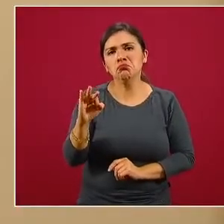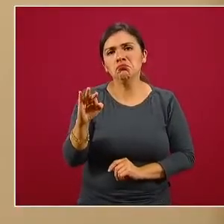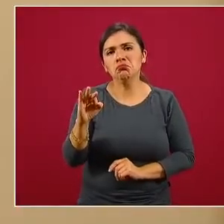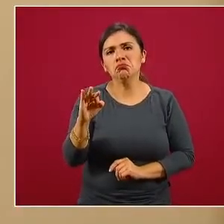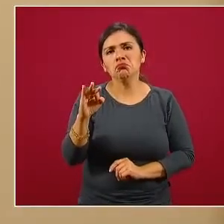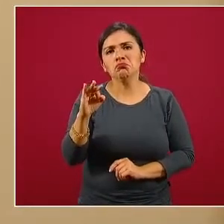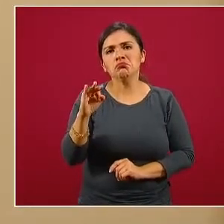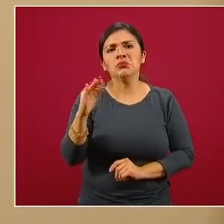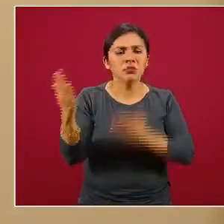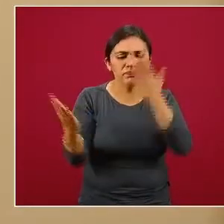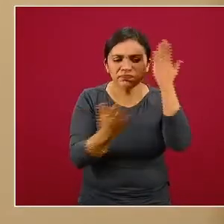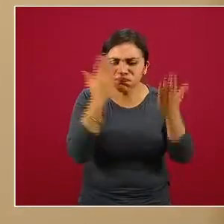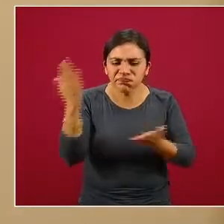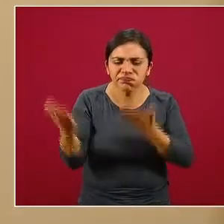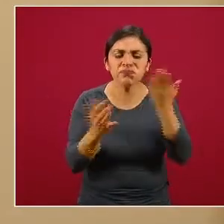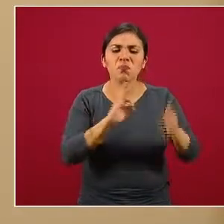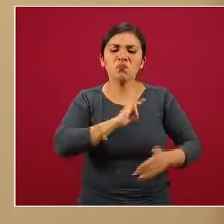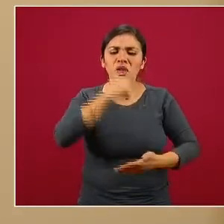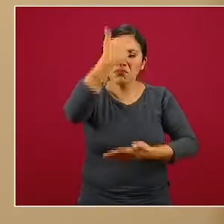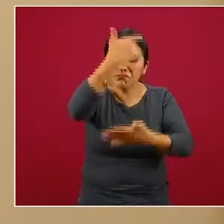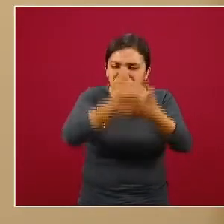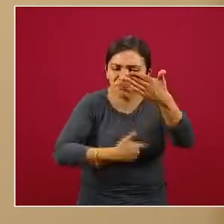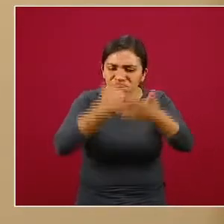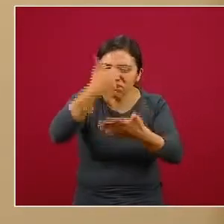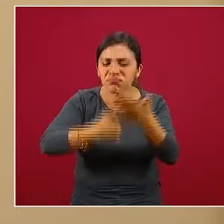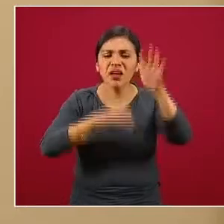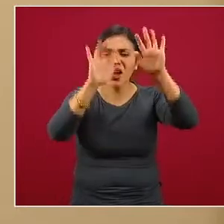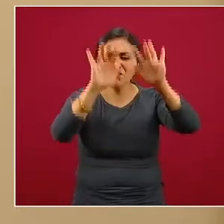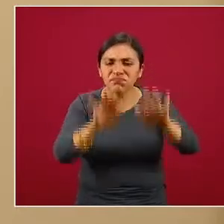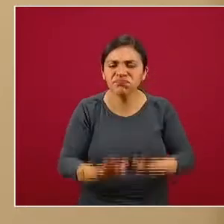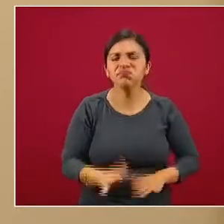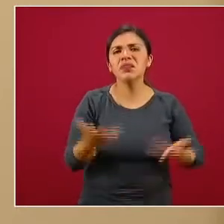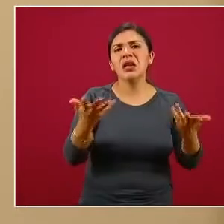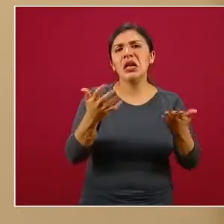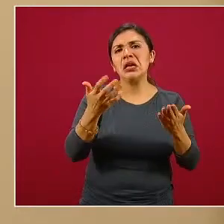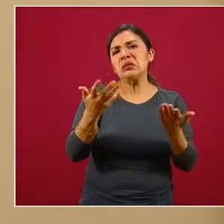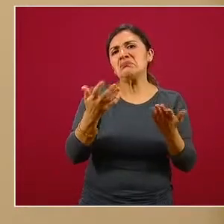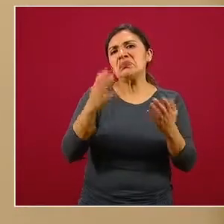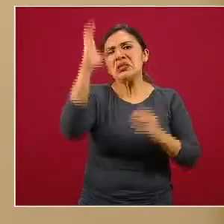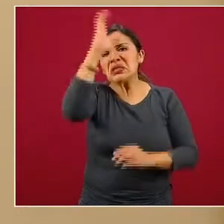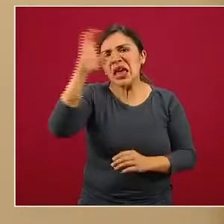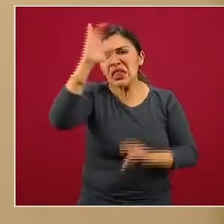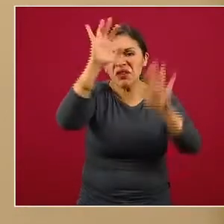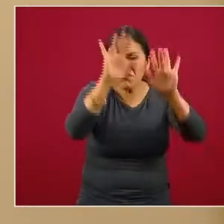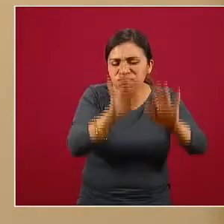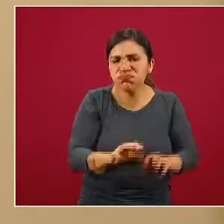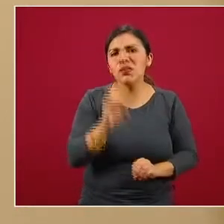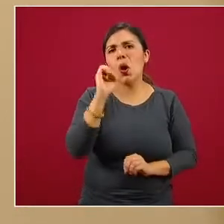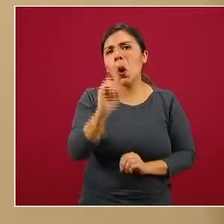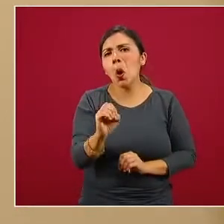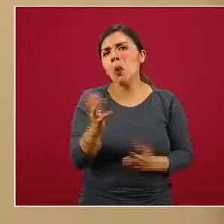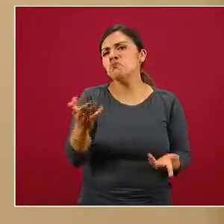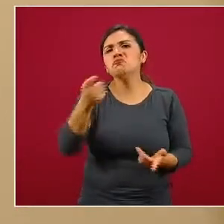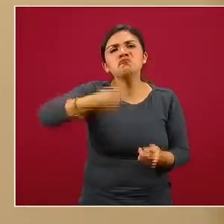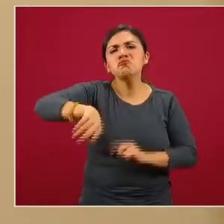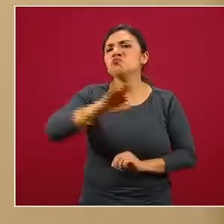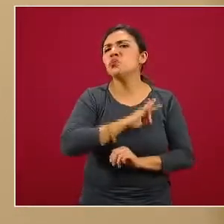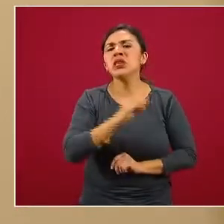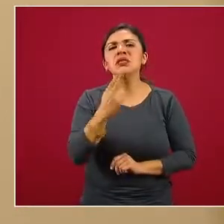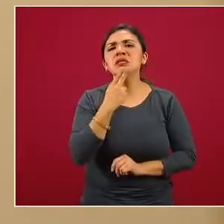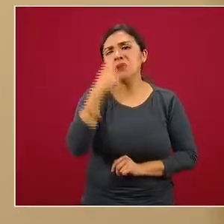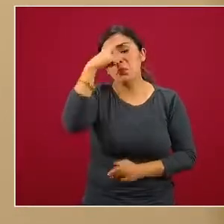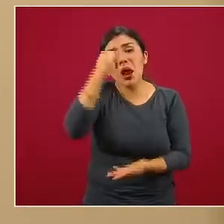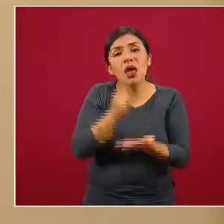hacer estudios, puede escribir artículos científicos que al final de cuentas pueden también servir para la